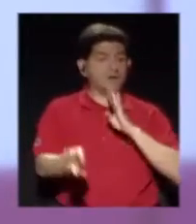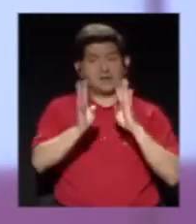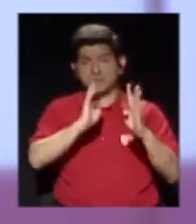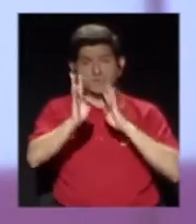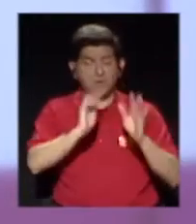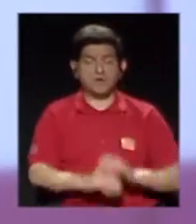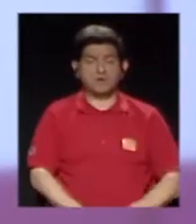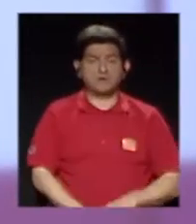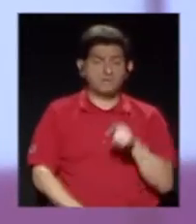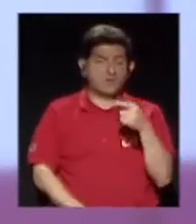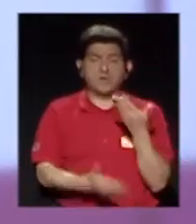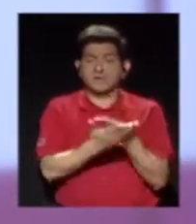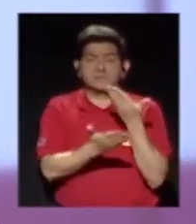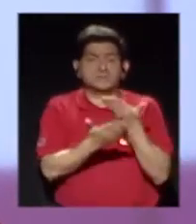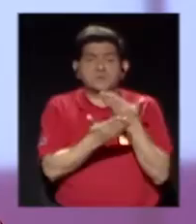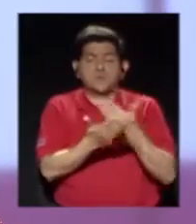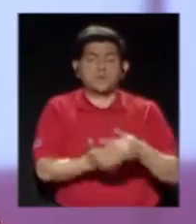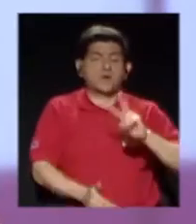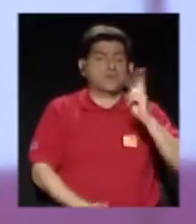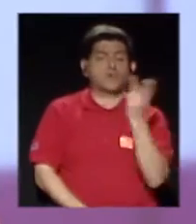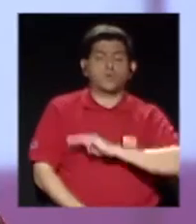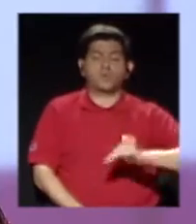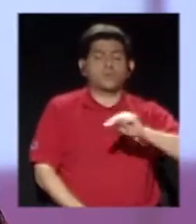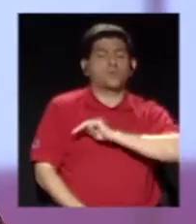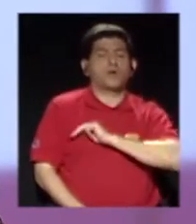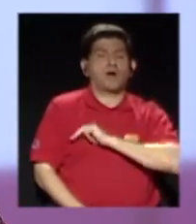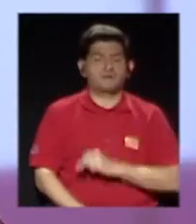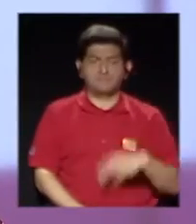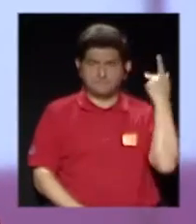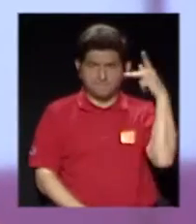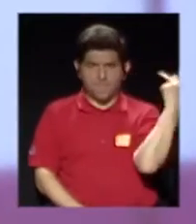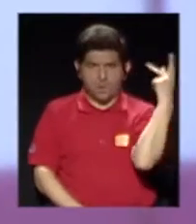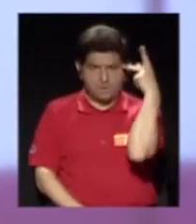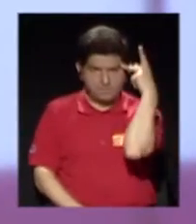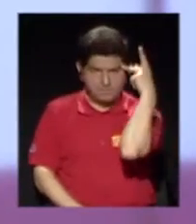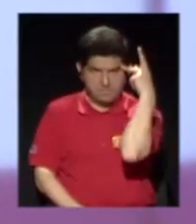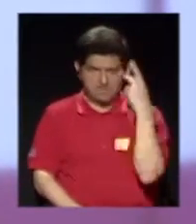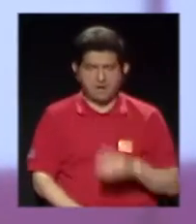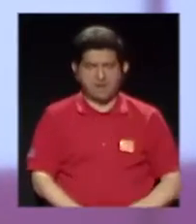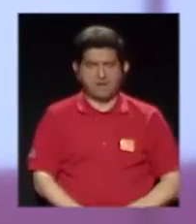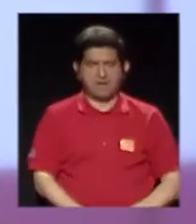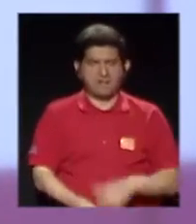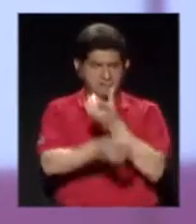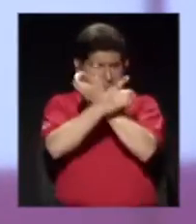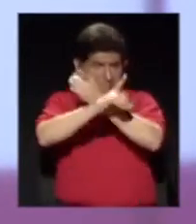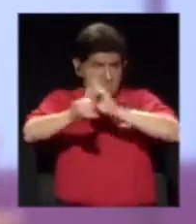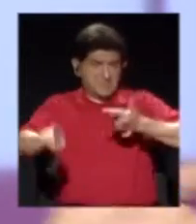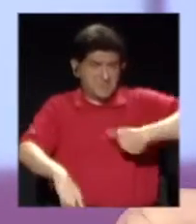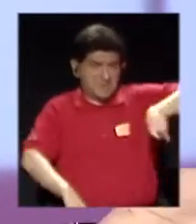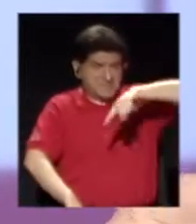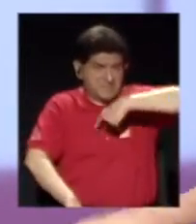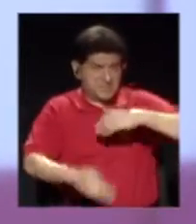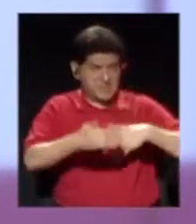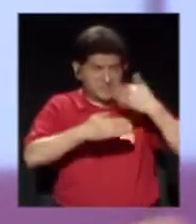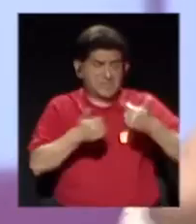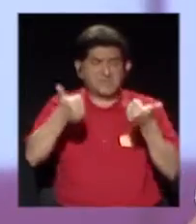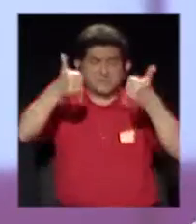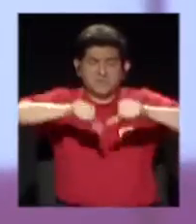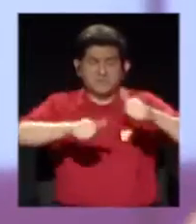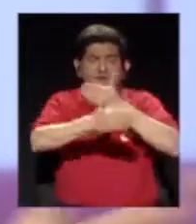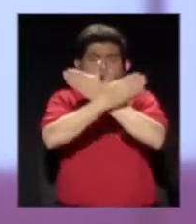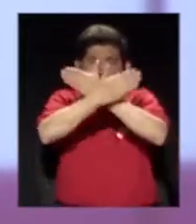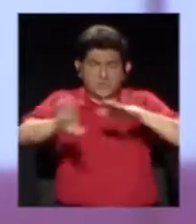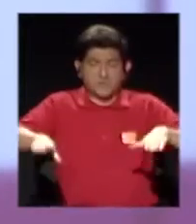que esto es de una evidencia de una doble moral política porque nuestras democracias que después de los acuerdos de